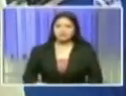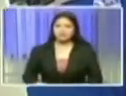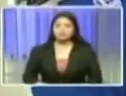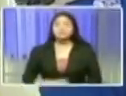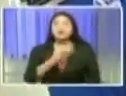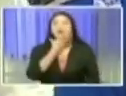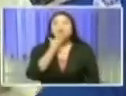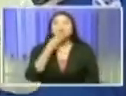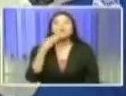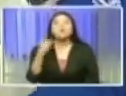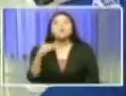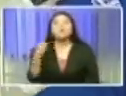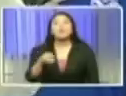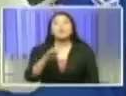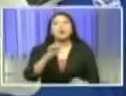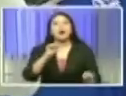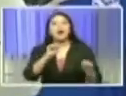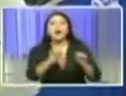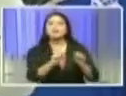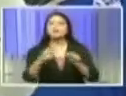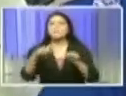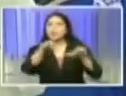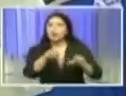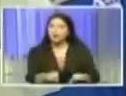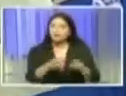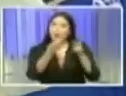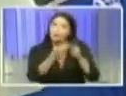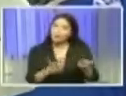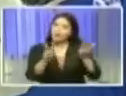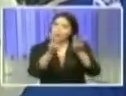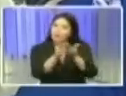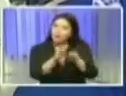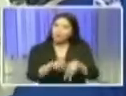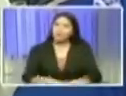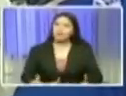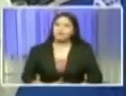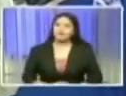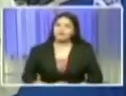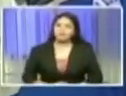Una juventud antiimperialista con valores